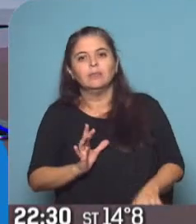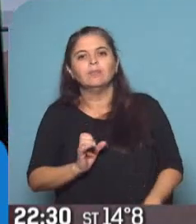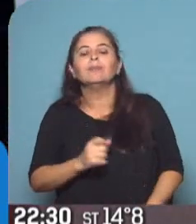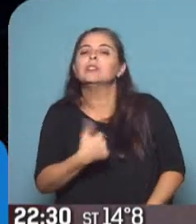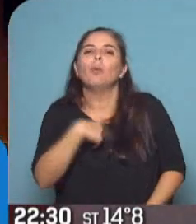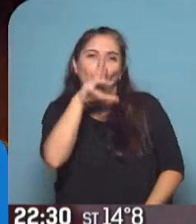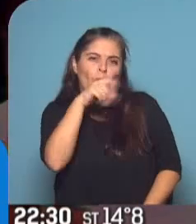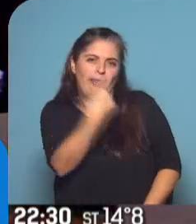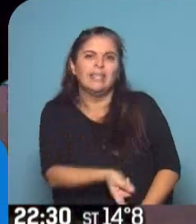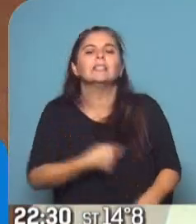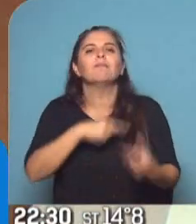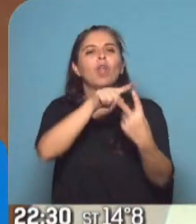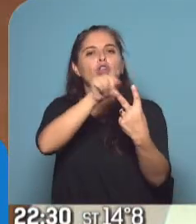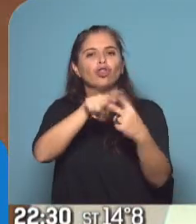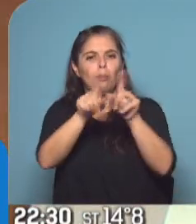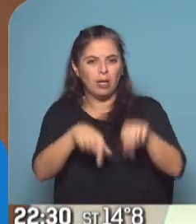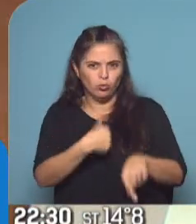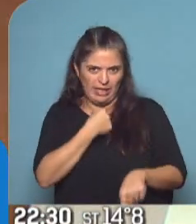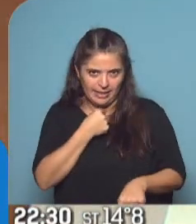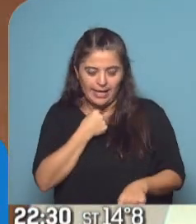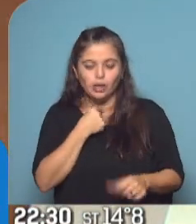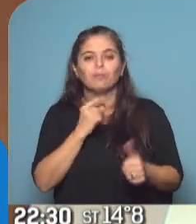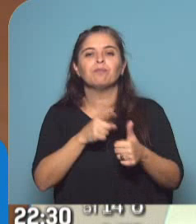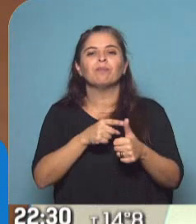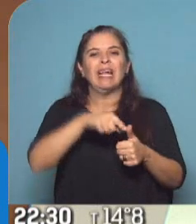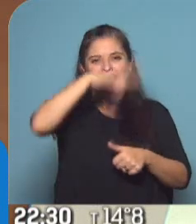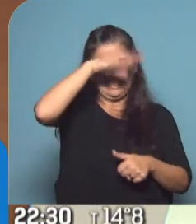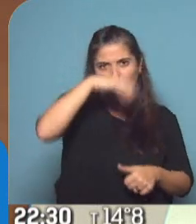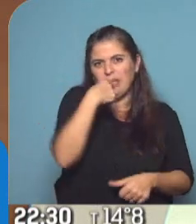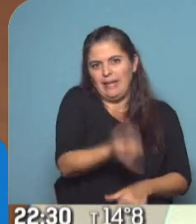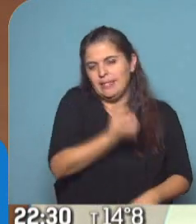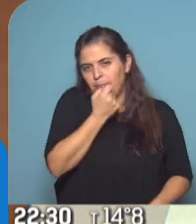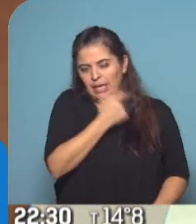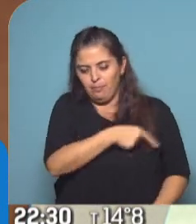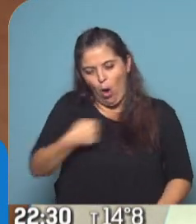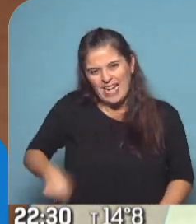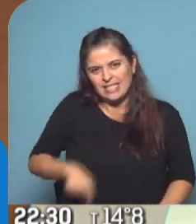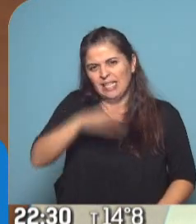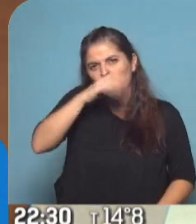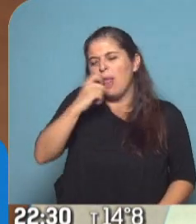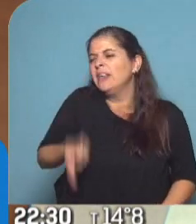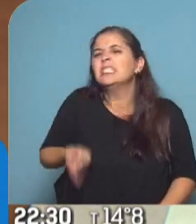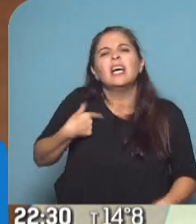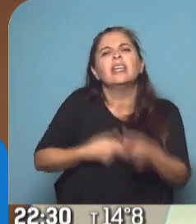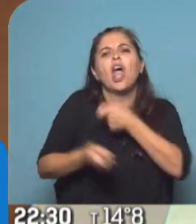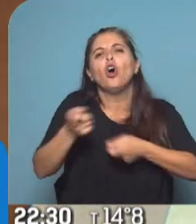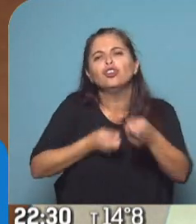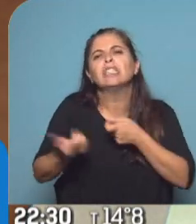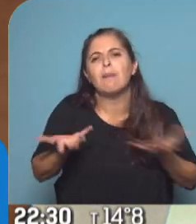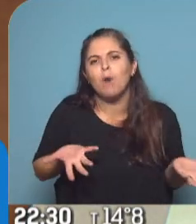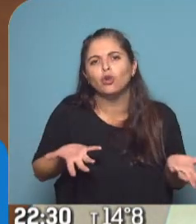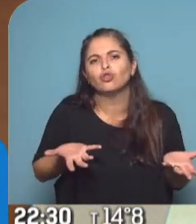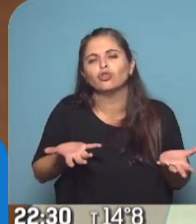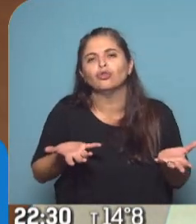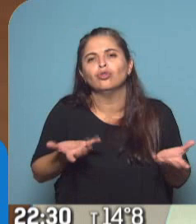si cuando te está diciéndole ahora o huevo a china bueno negociamos esto como parte del